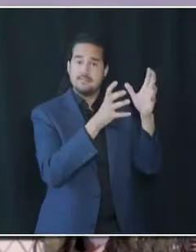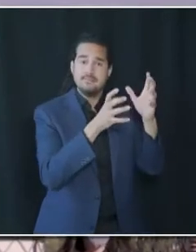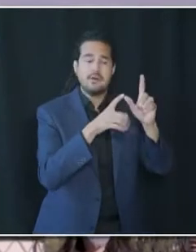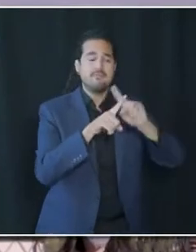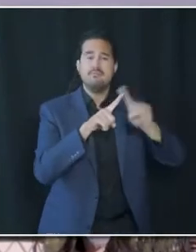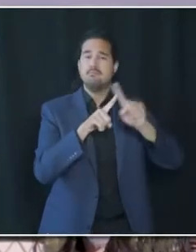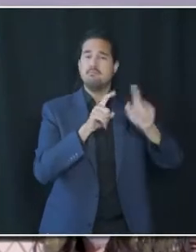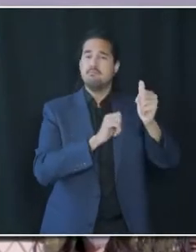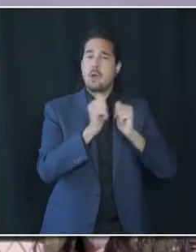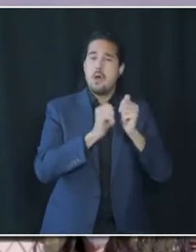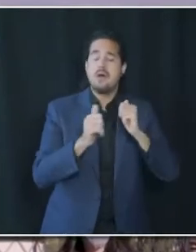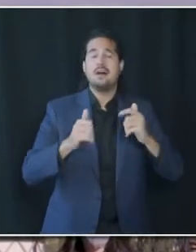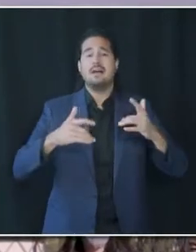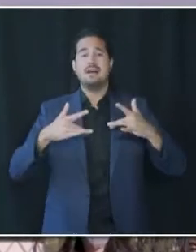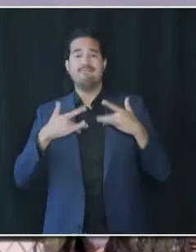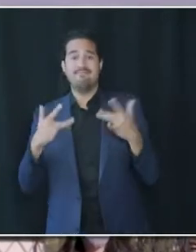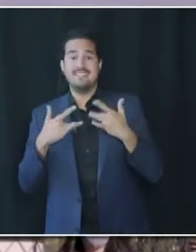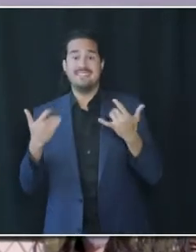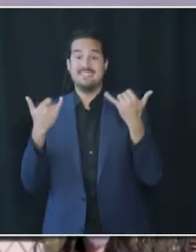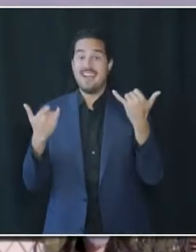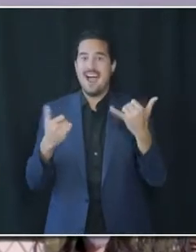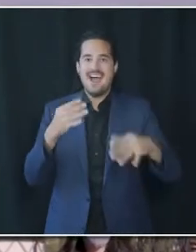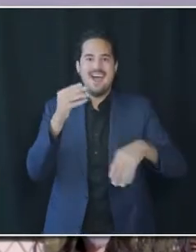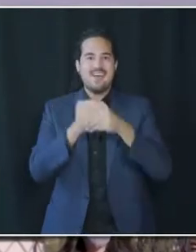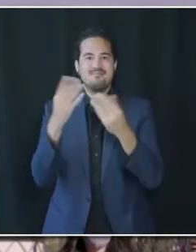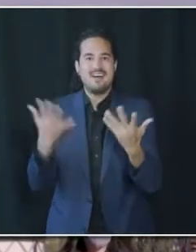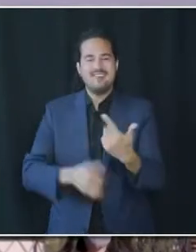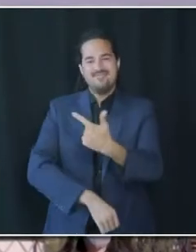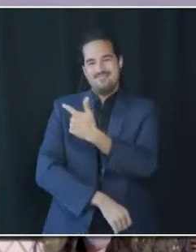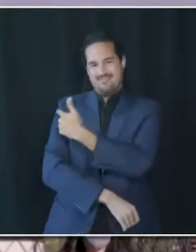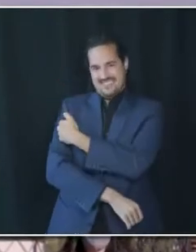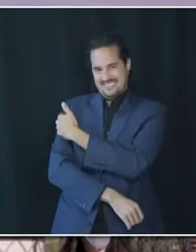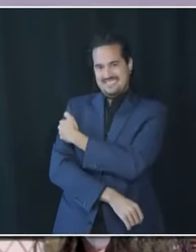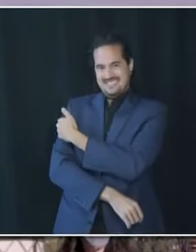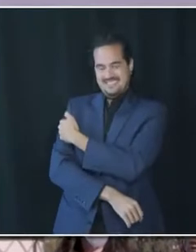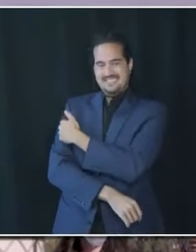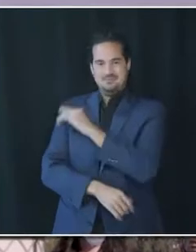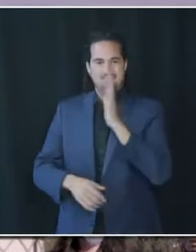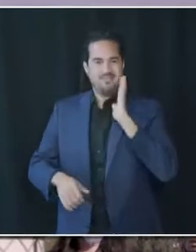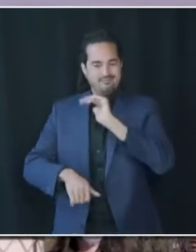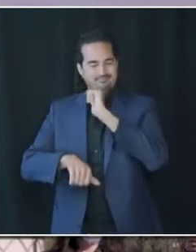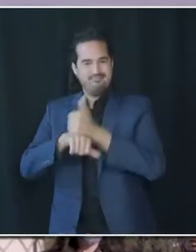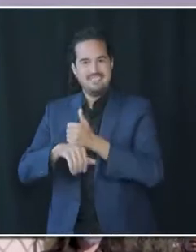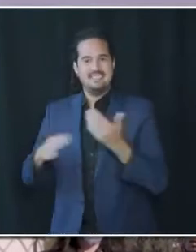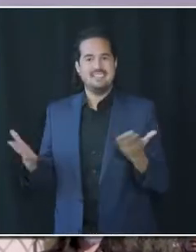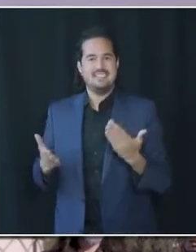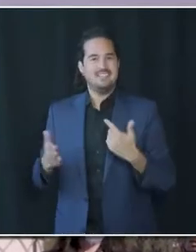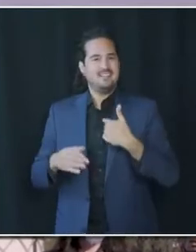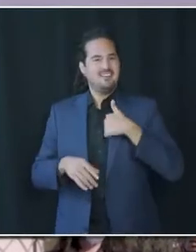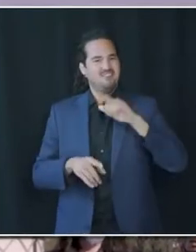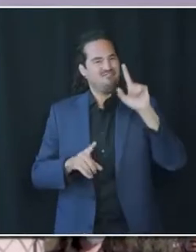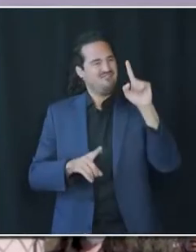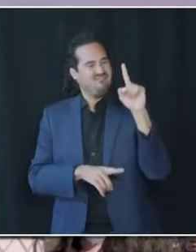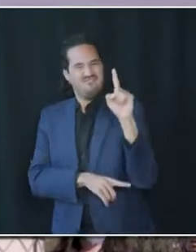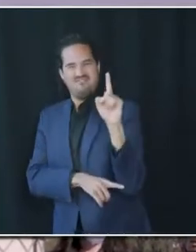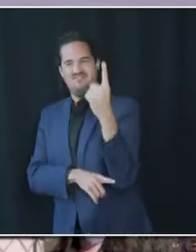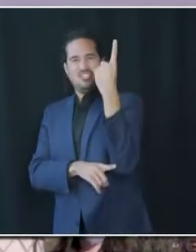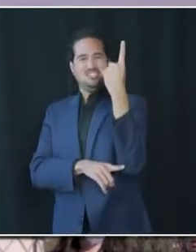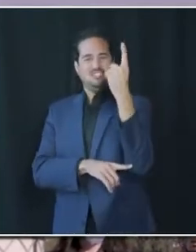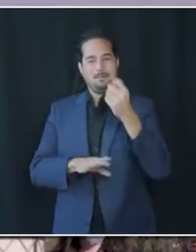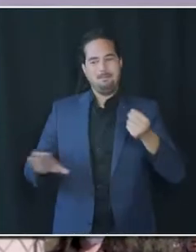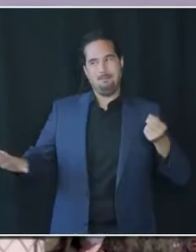venir y recibir su vacunación es un día genial esperamos lanzar la primera vacunación en febrero